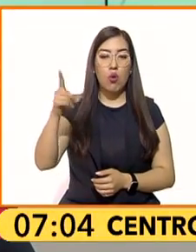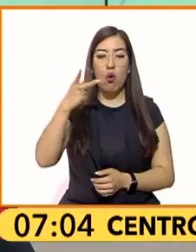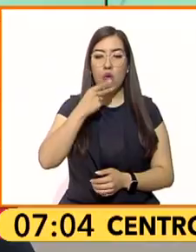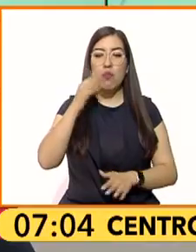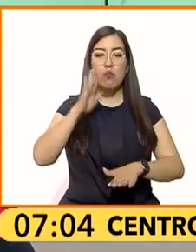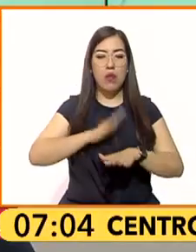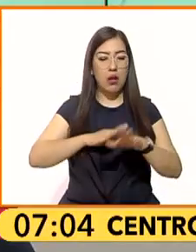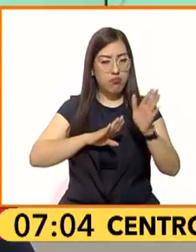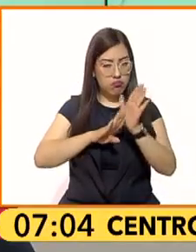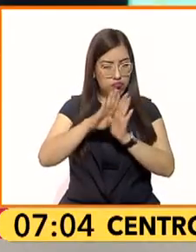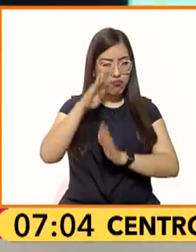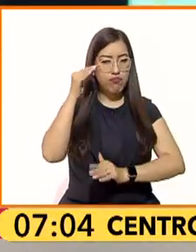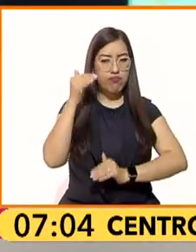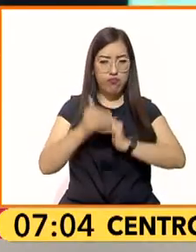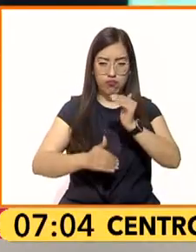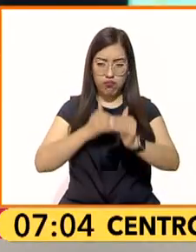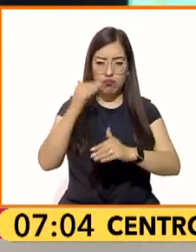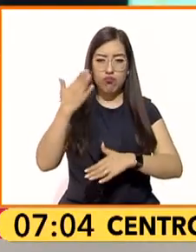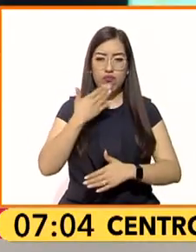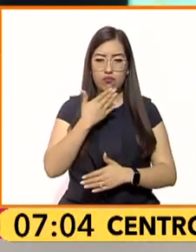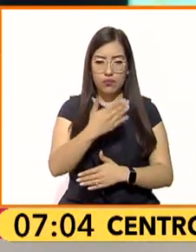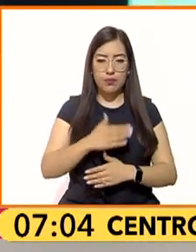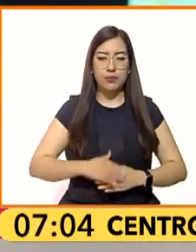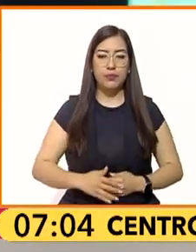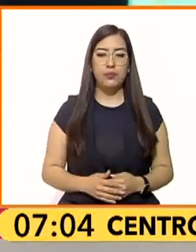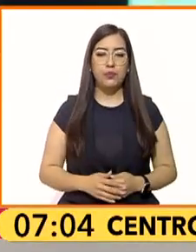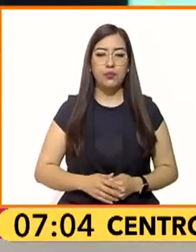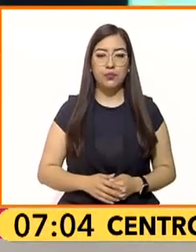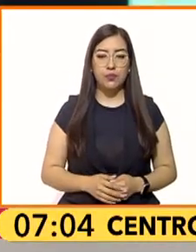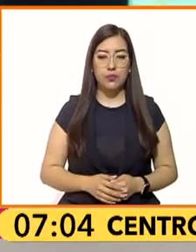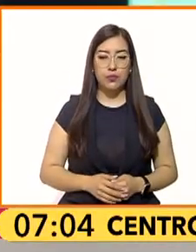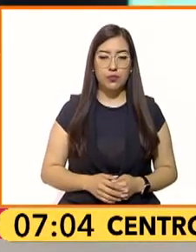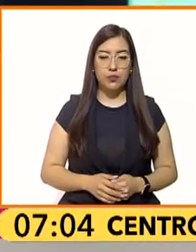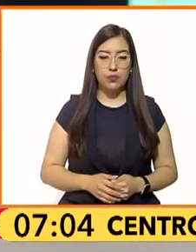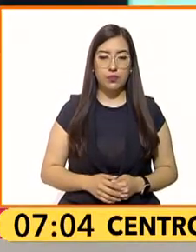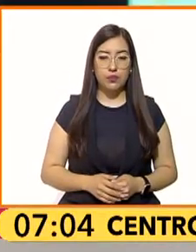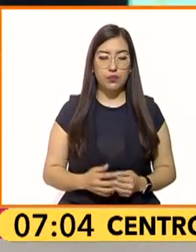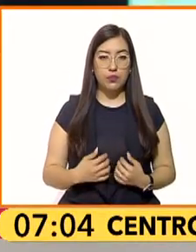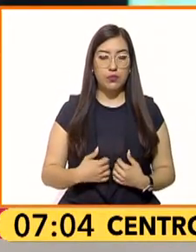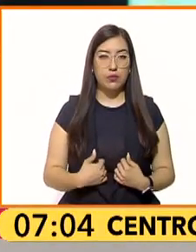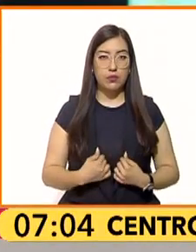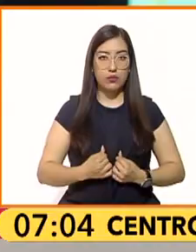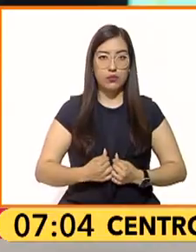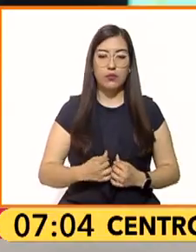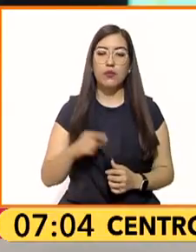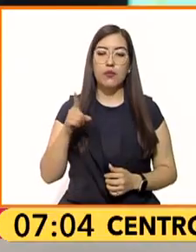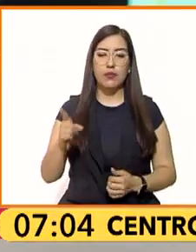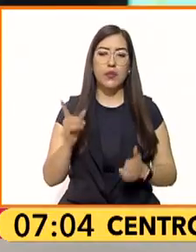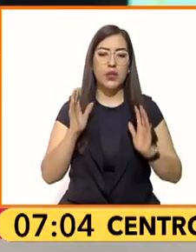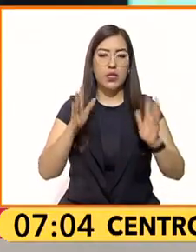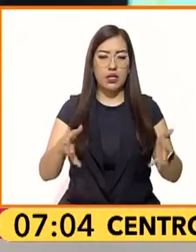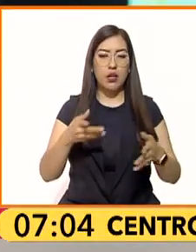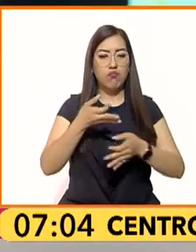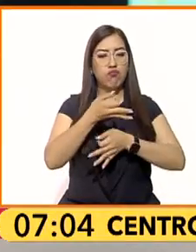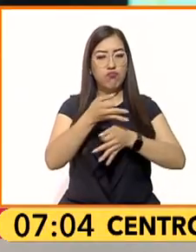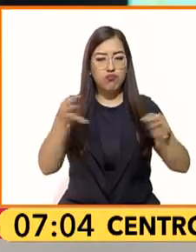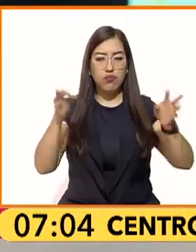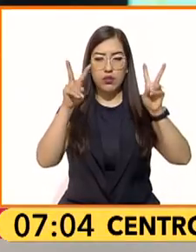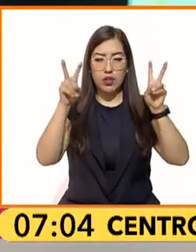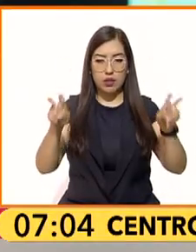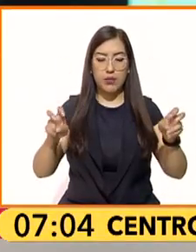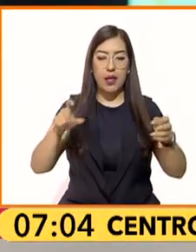progresista, de avanzada, y ha dado una impronta latinoamericana a